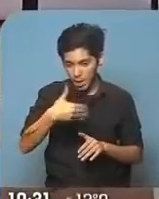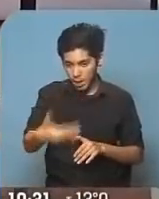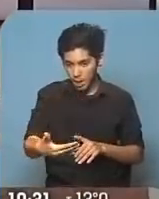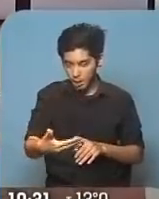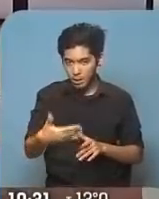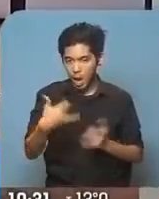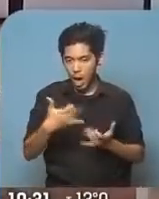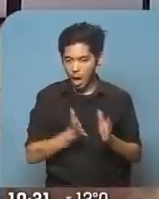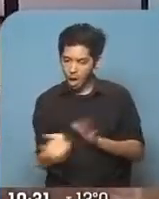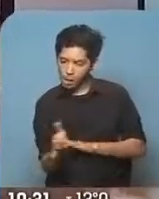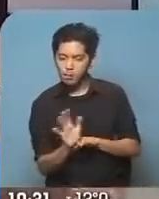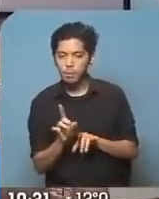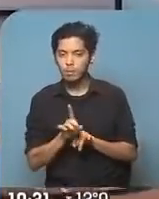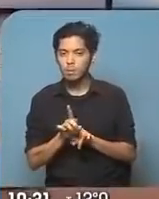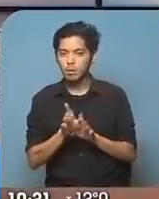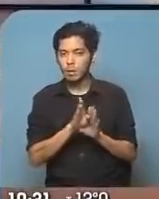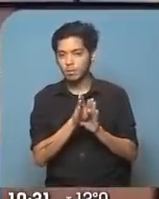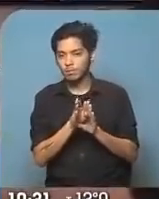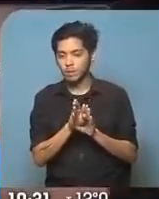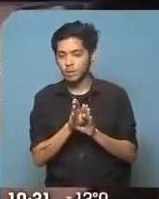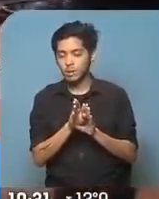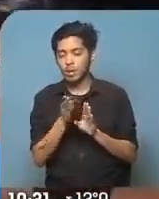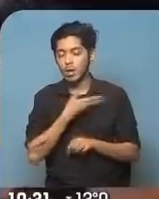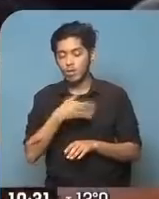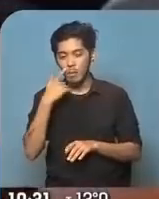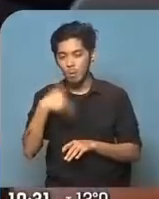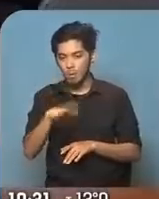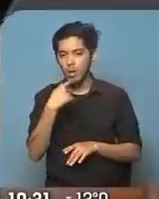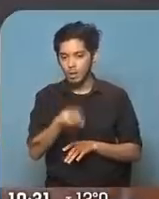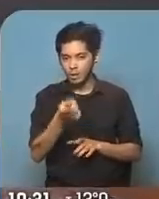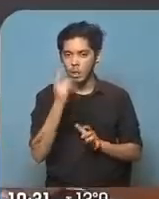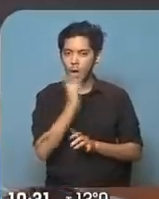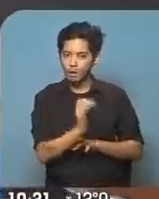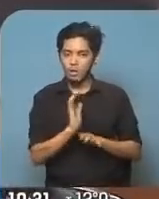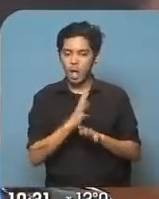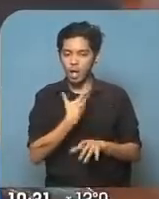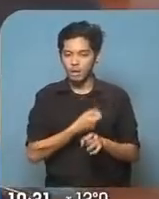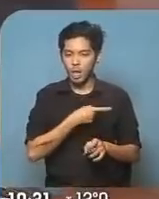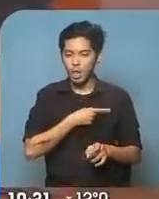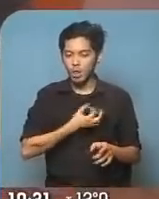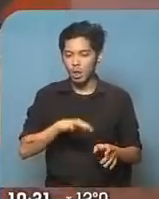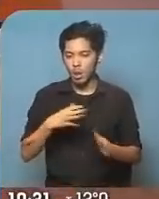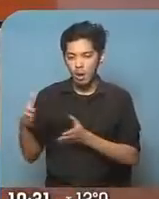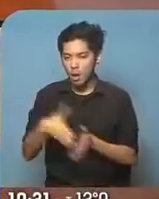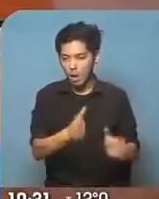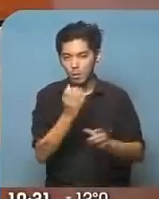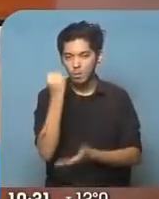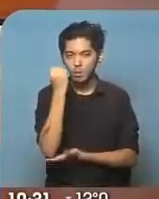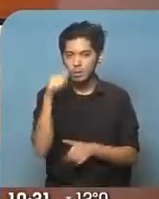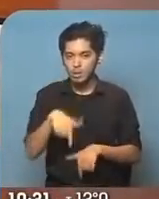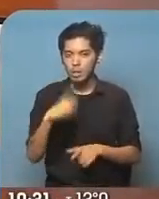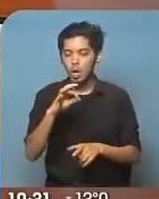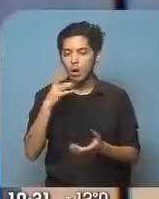tipo de desvío el banco el fondo monetario va a ser quien esté objetan y que esté diciendo hacia dónde tiene que ir la política monetaria o la política tarifaria